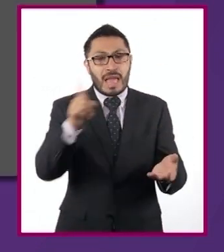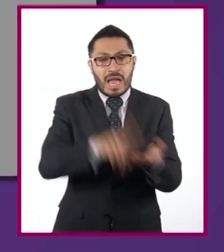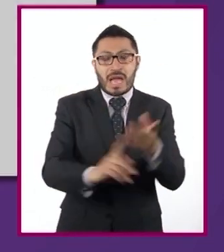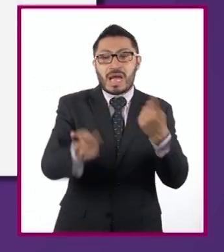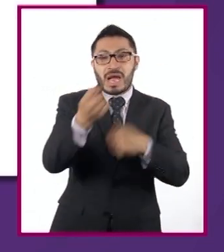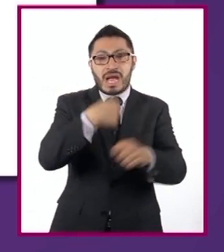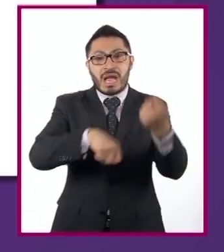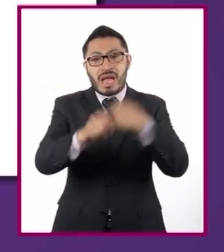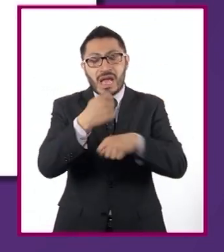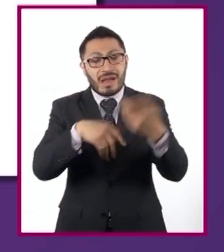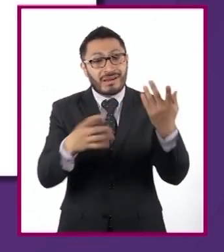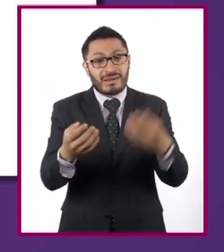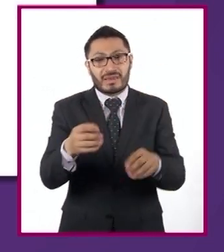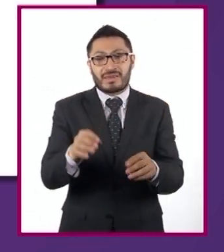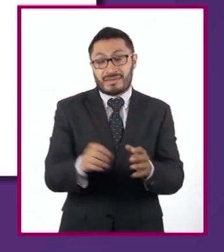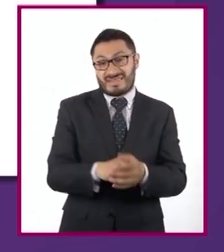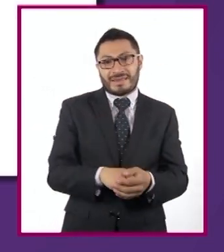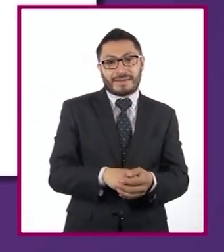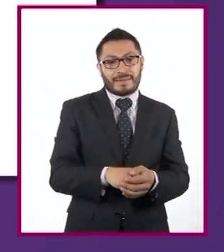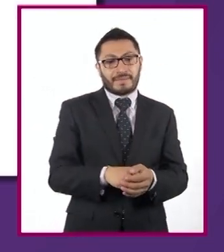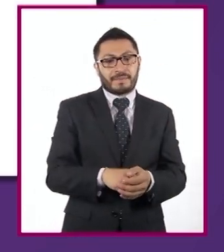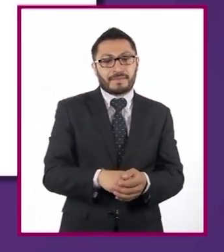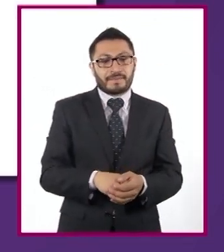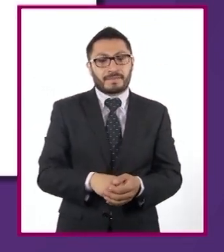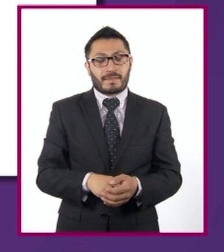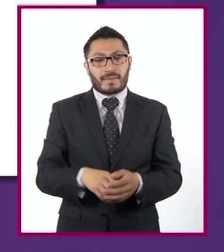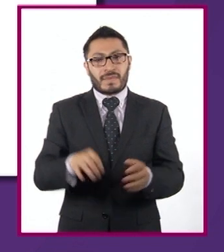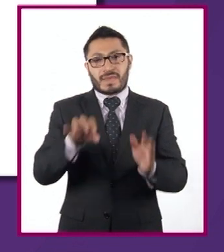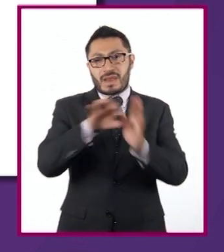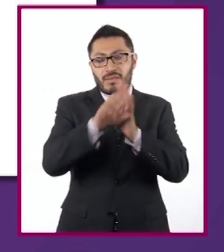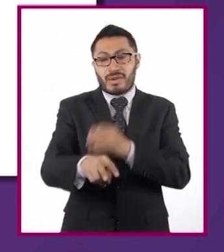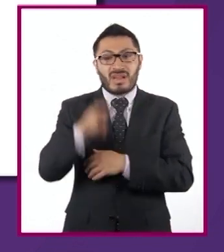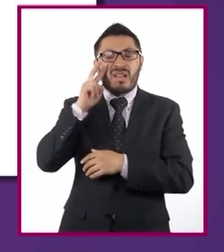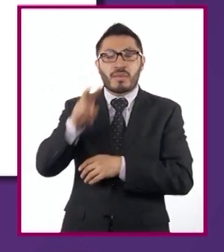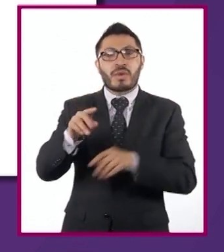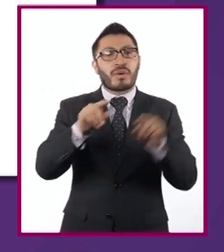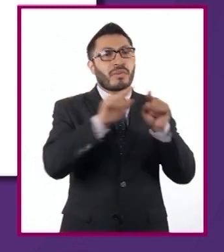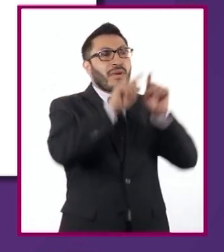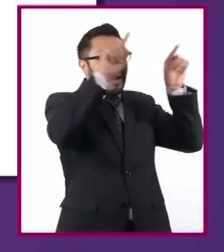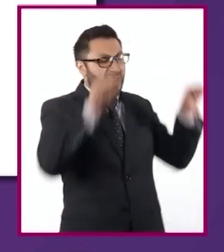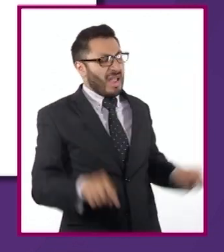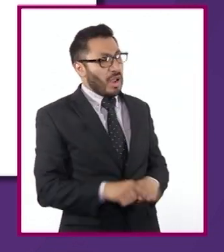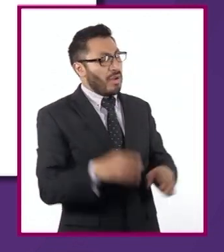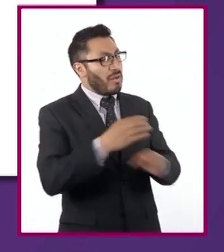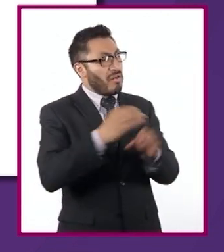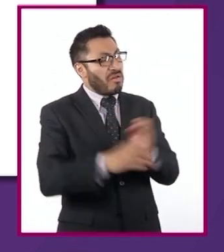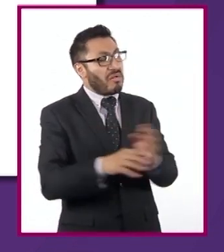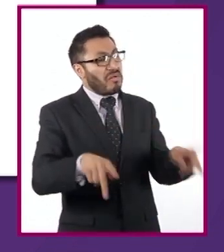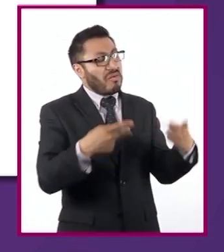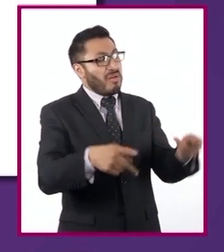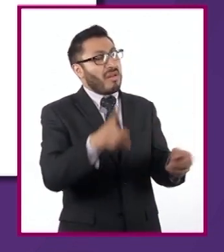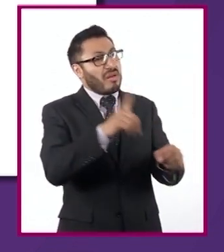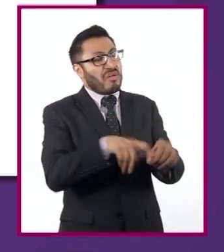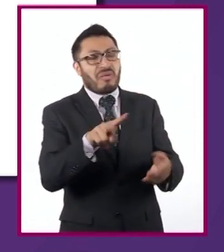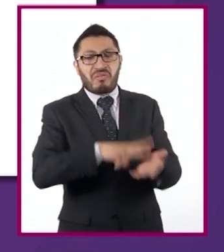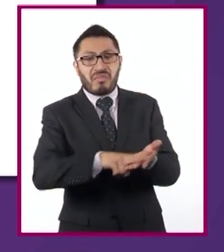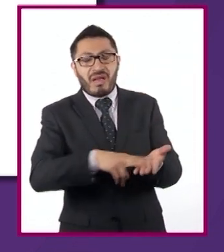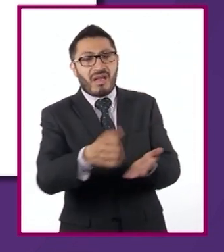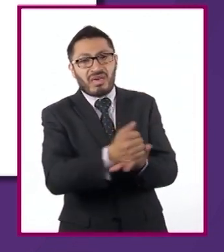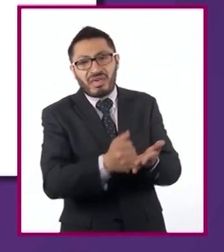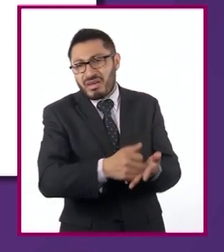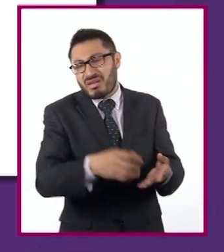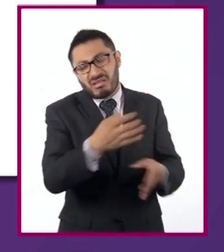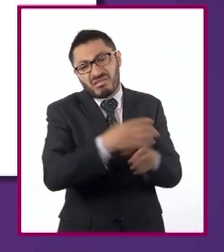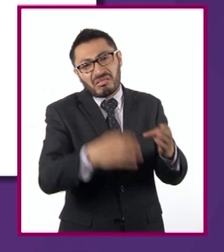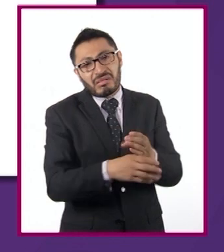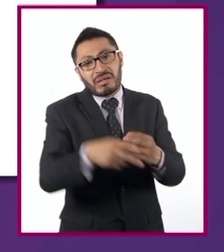de autoservicio. Podemos apreciar en los anaqueles los productos naturistas de color verde o azul.